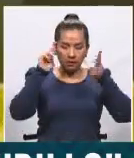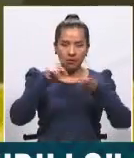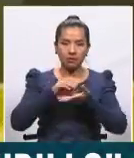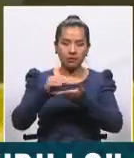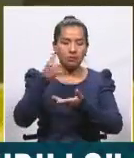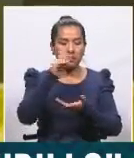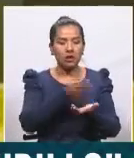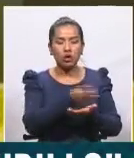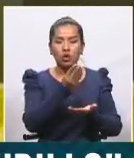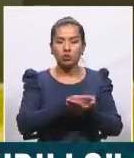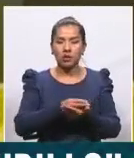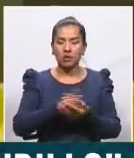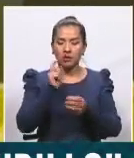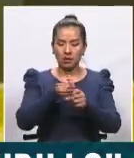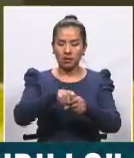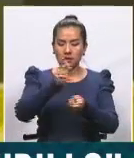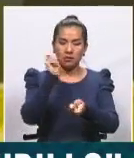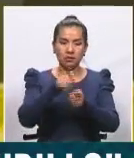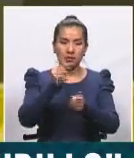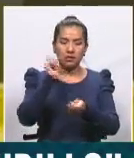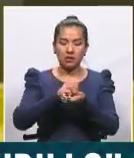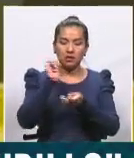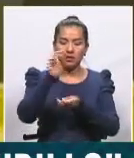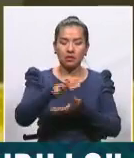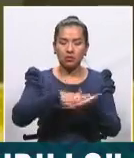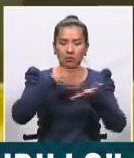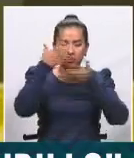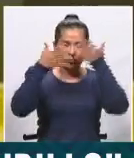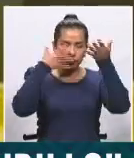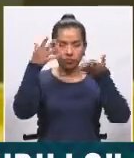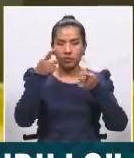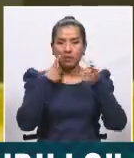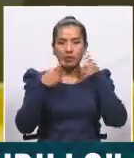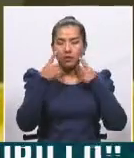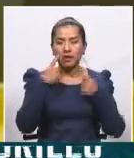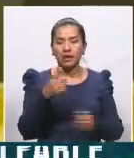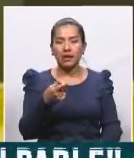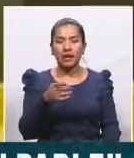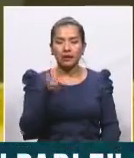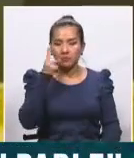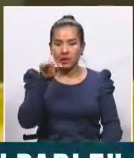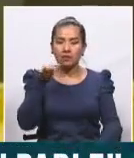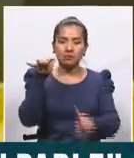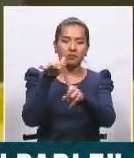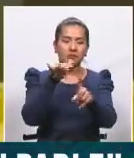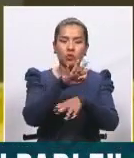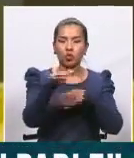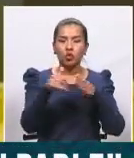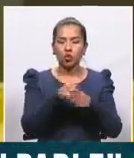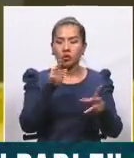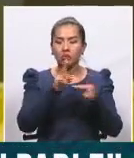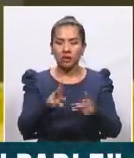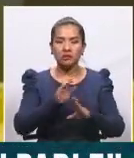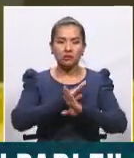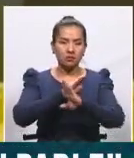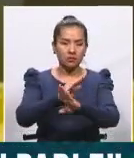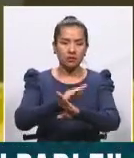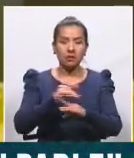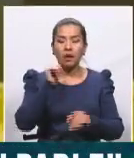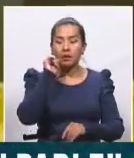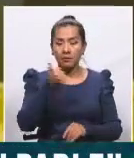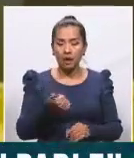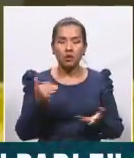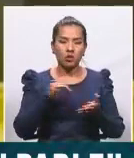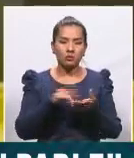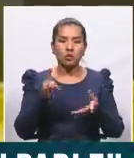la compra de gases lacrimógenos en nuestro país para la represión a la población, mañana podrá ser juzgado,